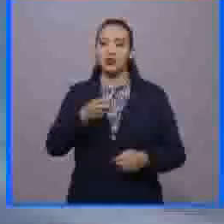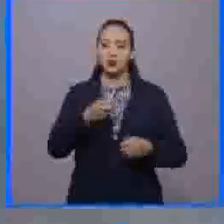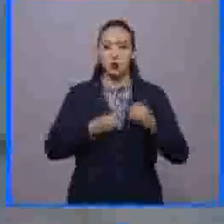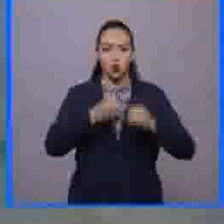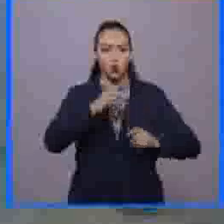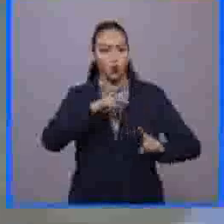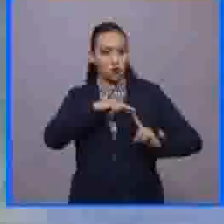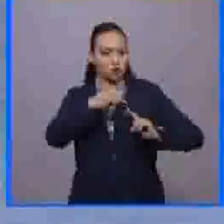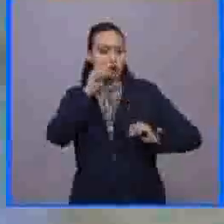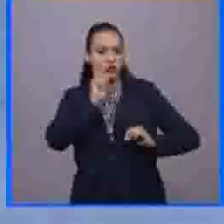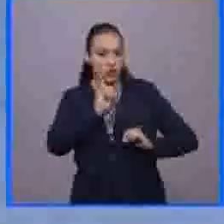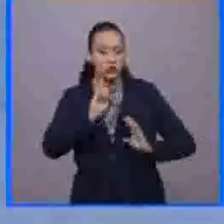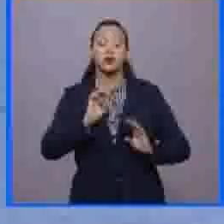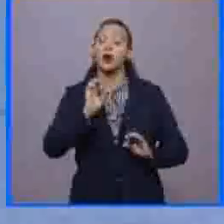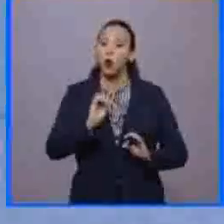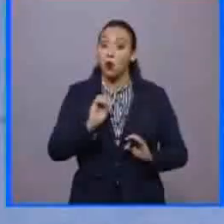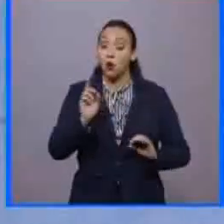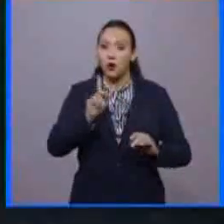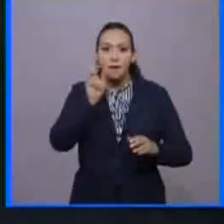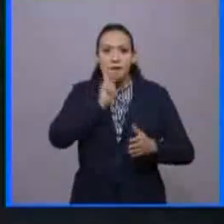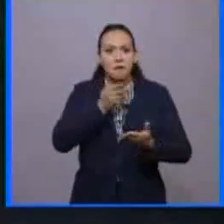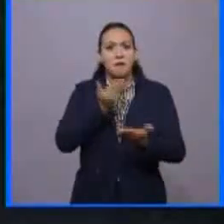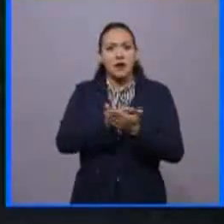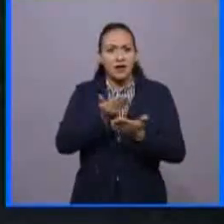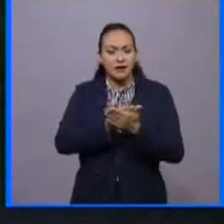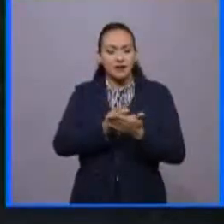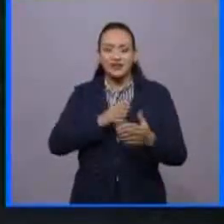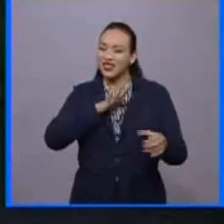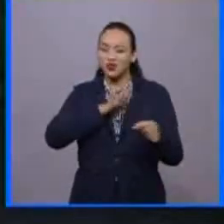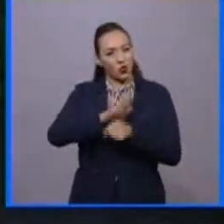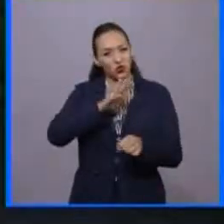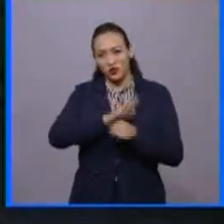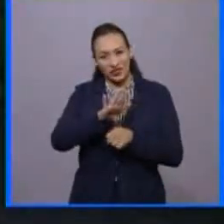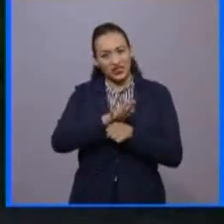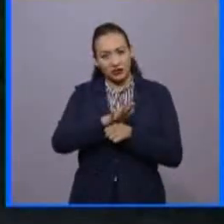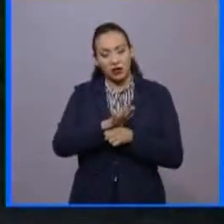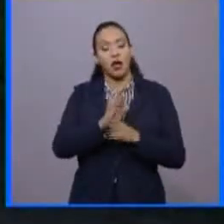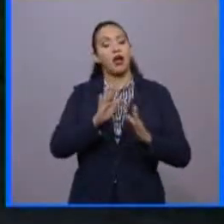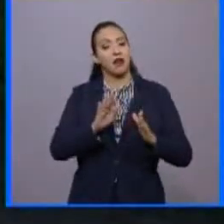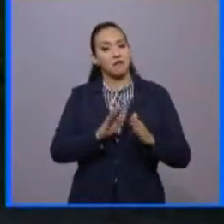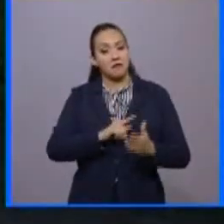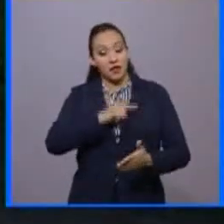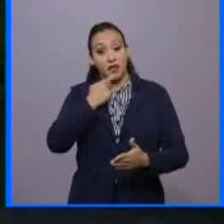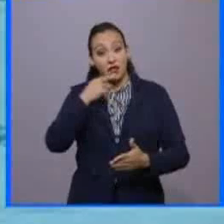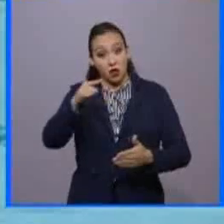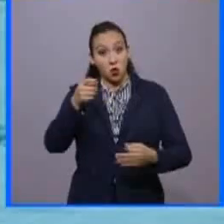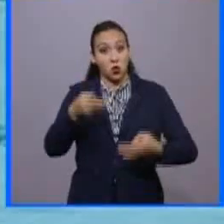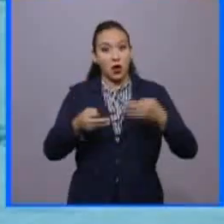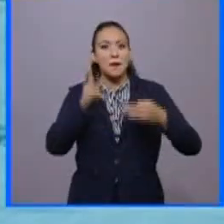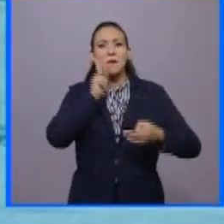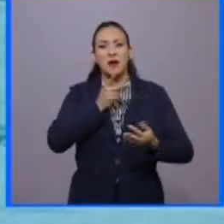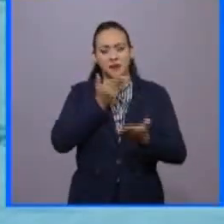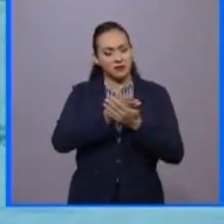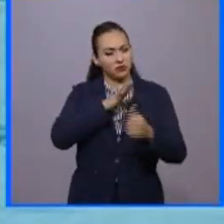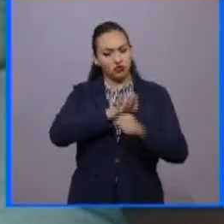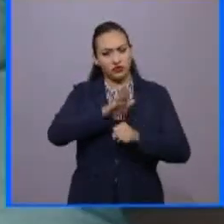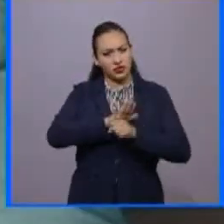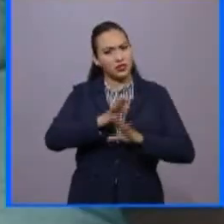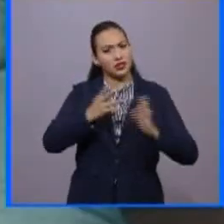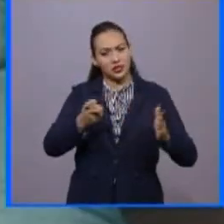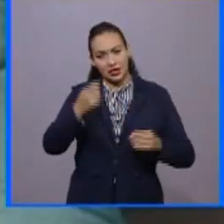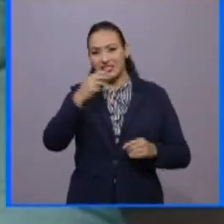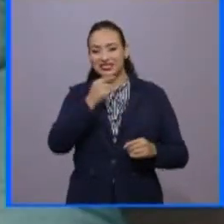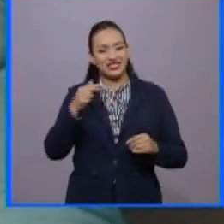de género y, en caso de que las pruebas resulten insuficientes, allegarse a los elementos probatorios necesarios a